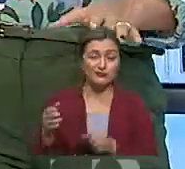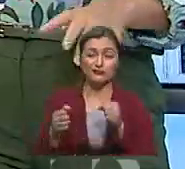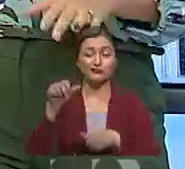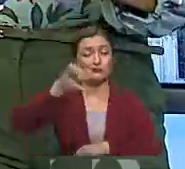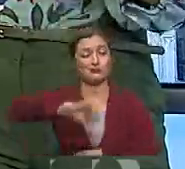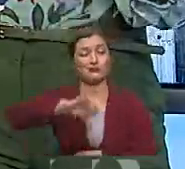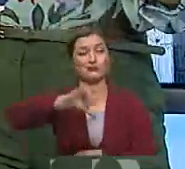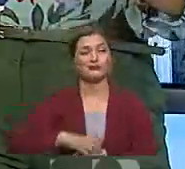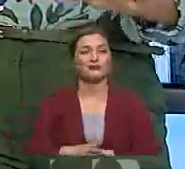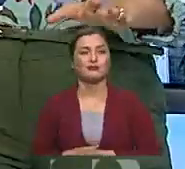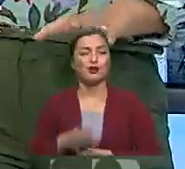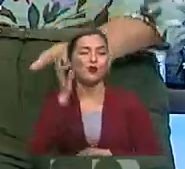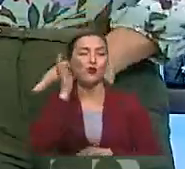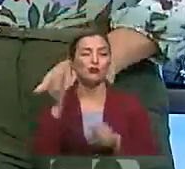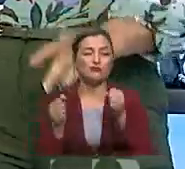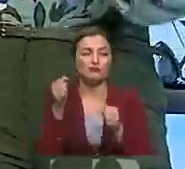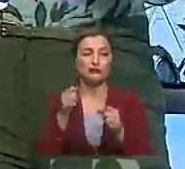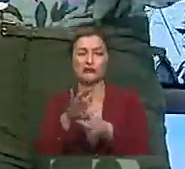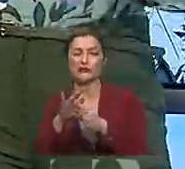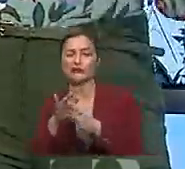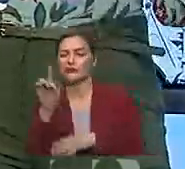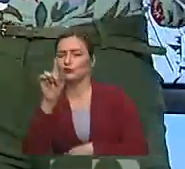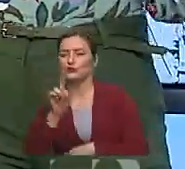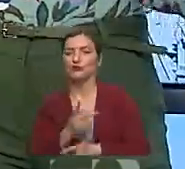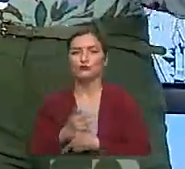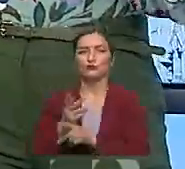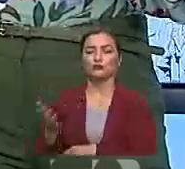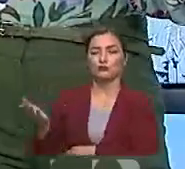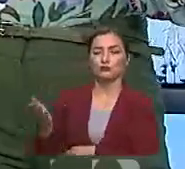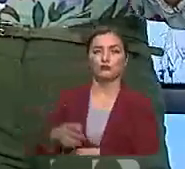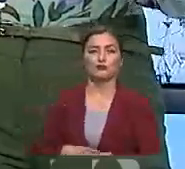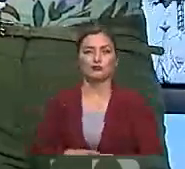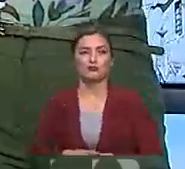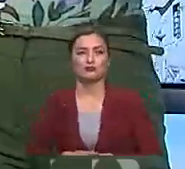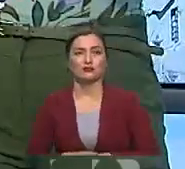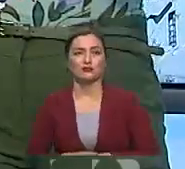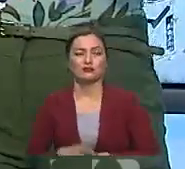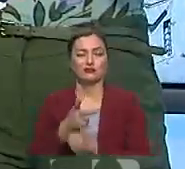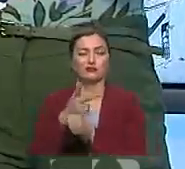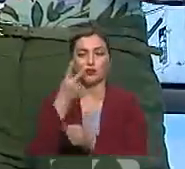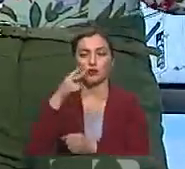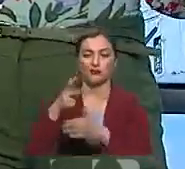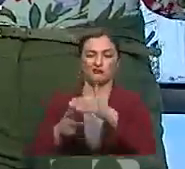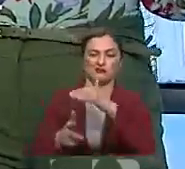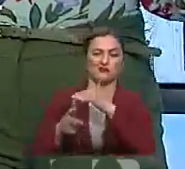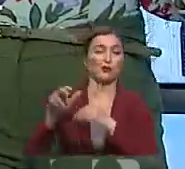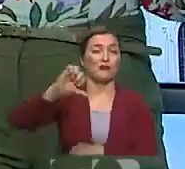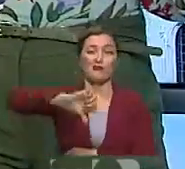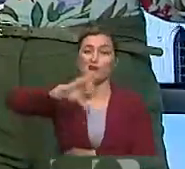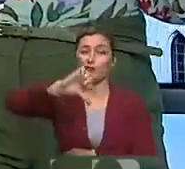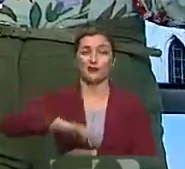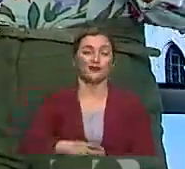conductoras, así que es. Mujer al volante, peligro constante. Nada ahí está la demostración. Mire, mi cámara lo hace así. Yo le he visto a usted parquear y no digo lo